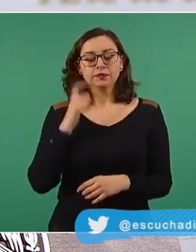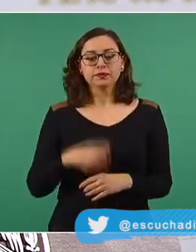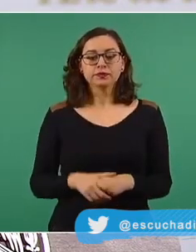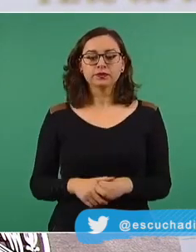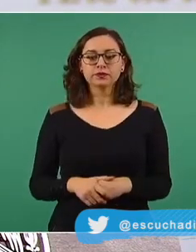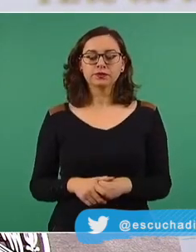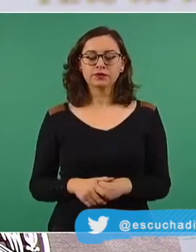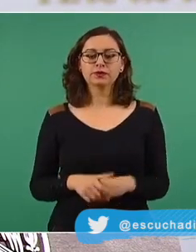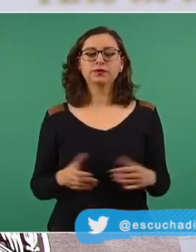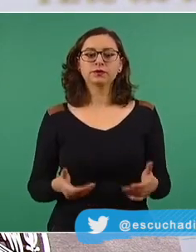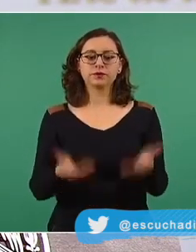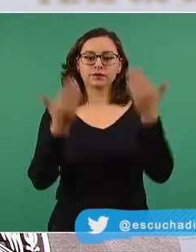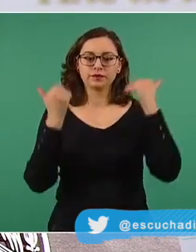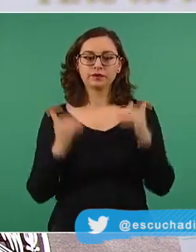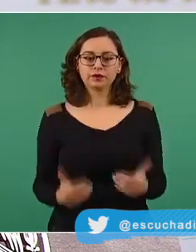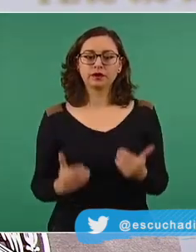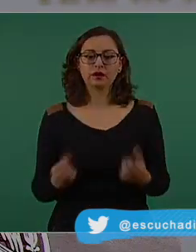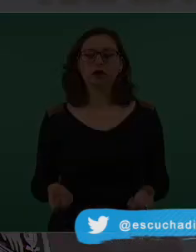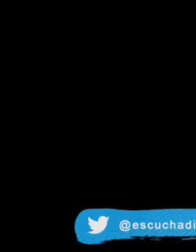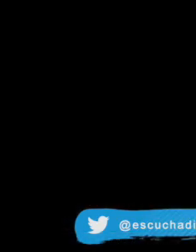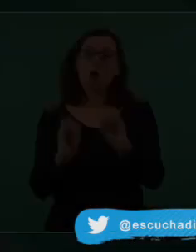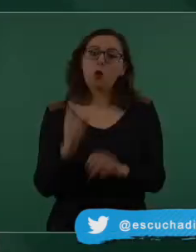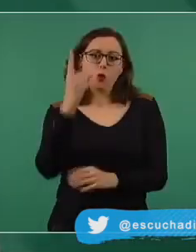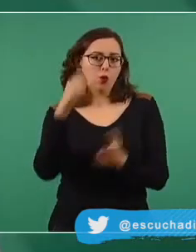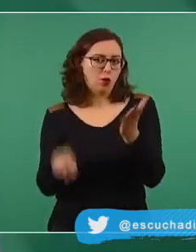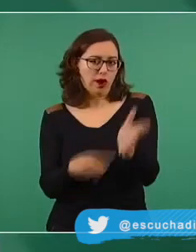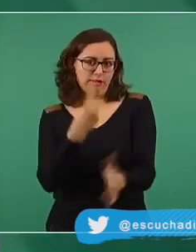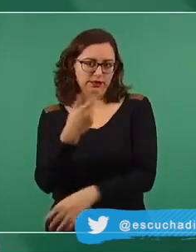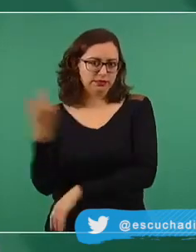56 17 13 05 57, el correo electrónico